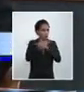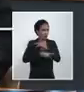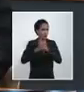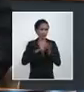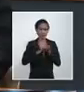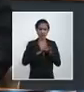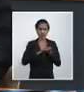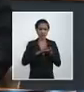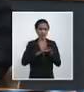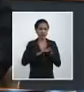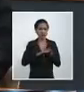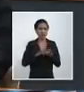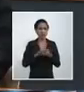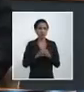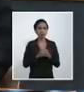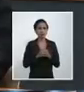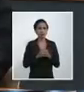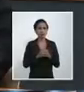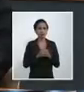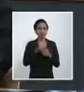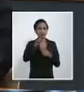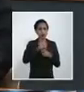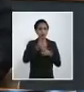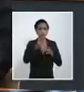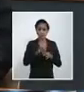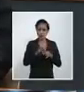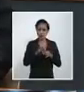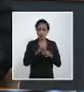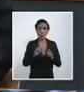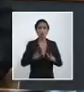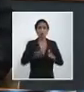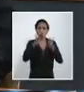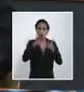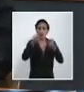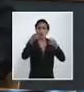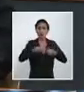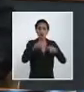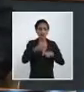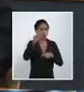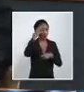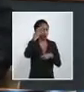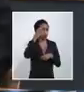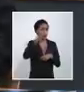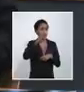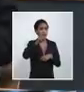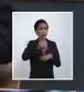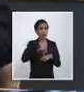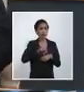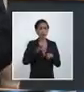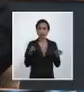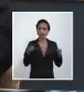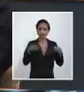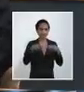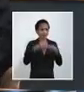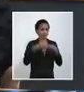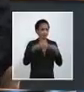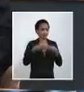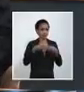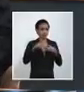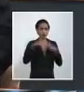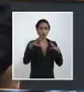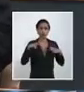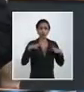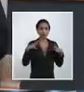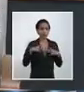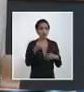residente en el exterior, lo que se corresponde fielmente a la decisión del gobierno de que se acabó el turismo. Qué descarados